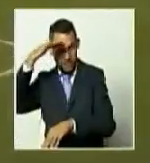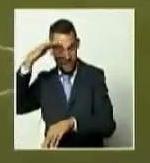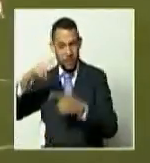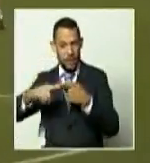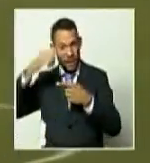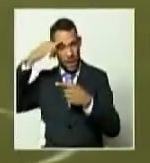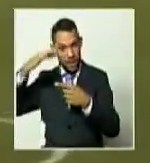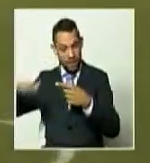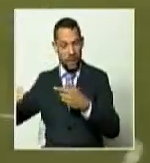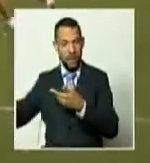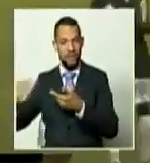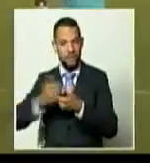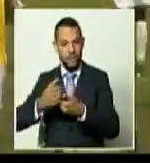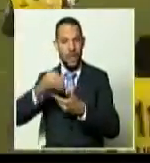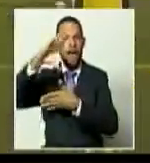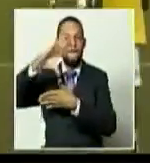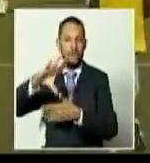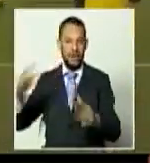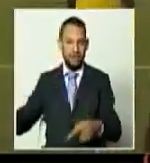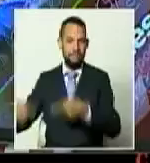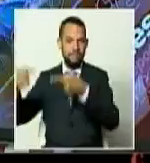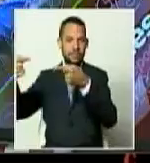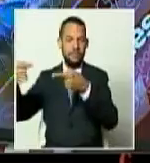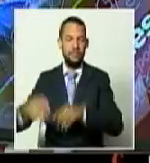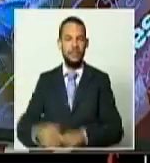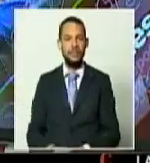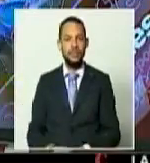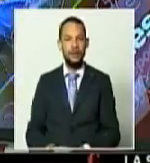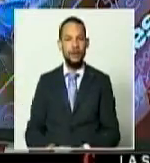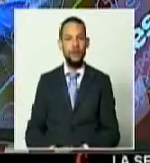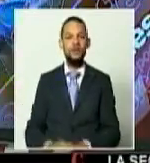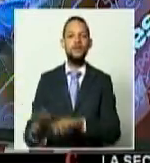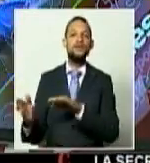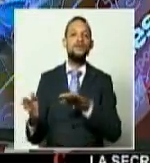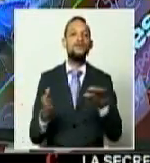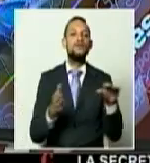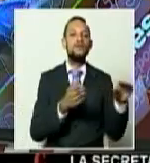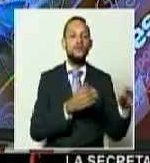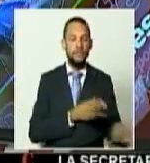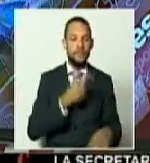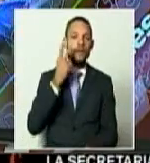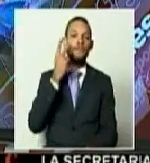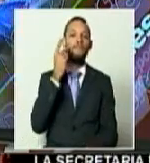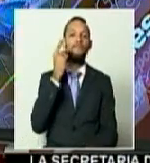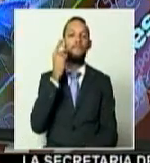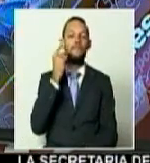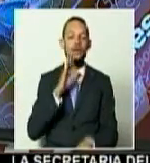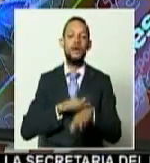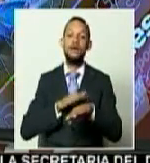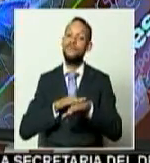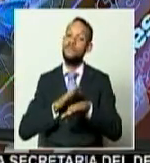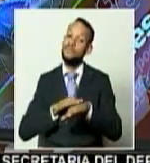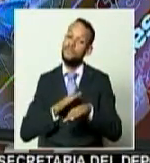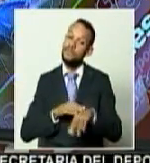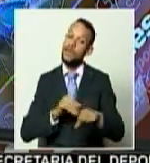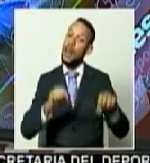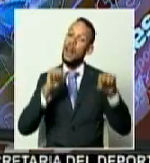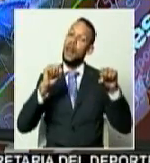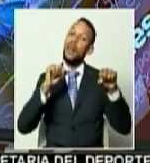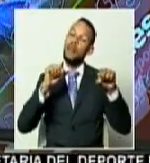Cartagena recibe al América de Cali. El Deportivo Pereira, por su parte, le hizo un llamado especial a sus hinchas para